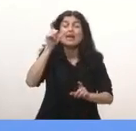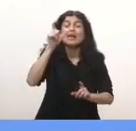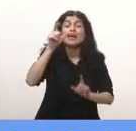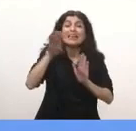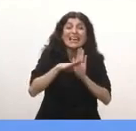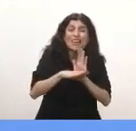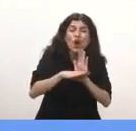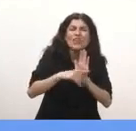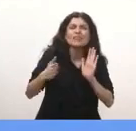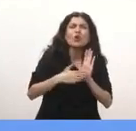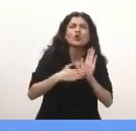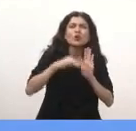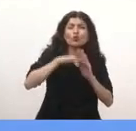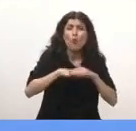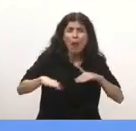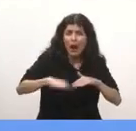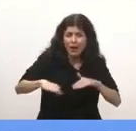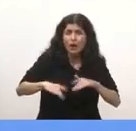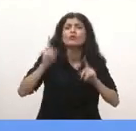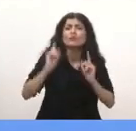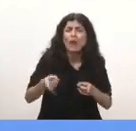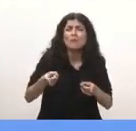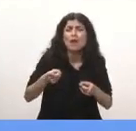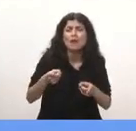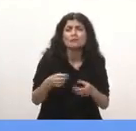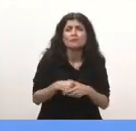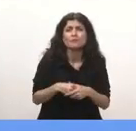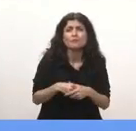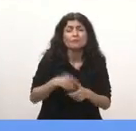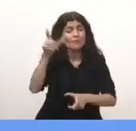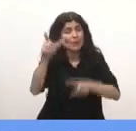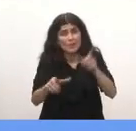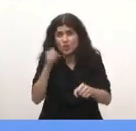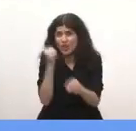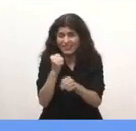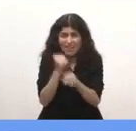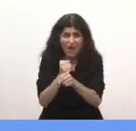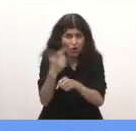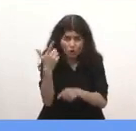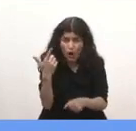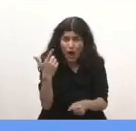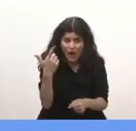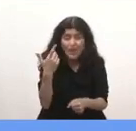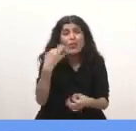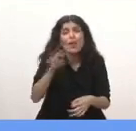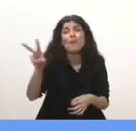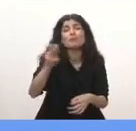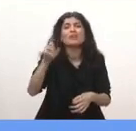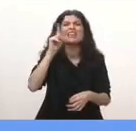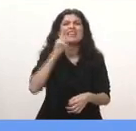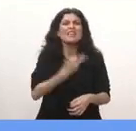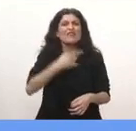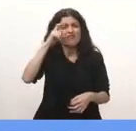pagos por 2700 pesos a los desempleados que van a cobrar a través del IFE 10,000